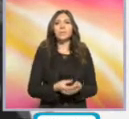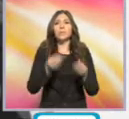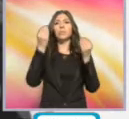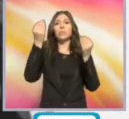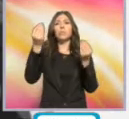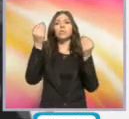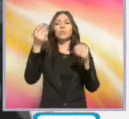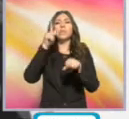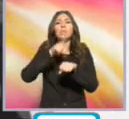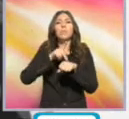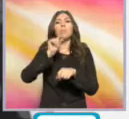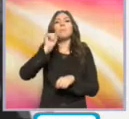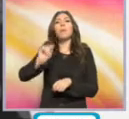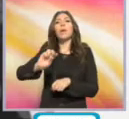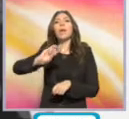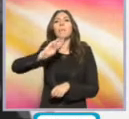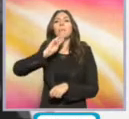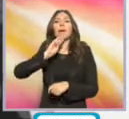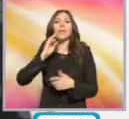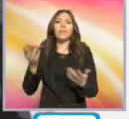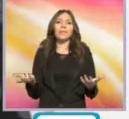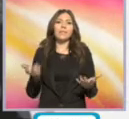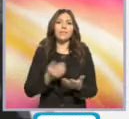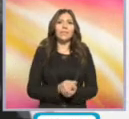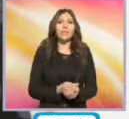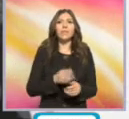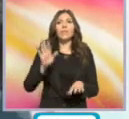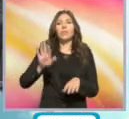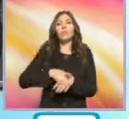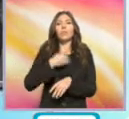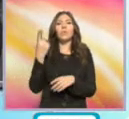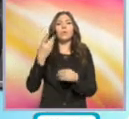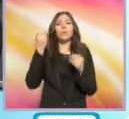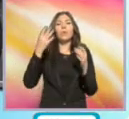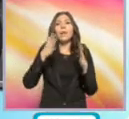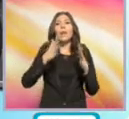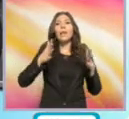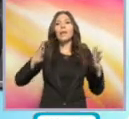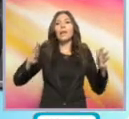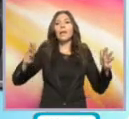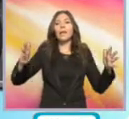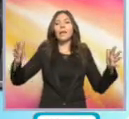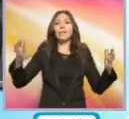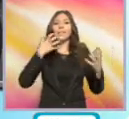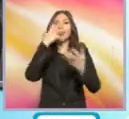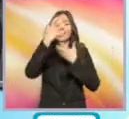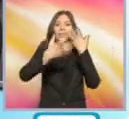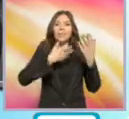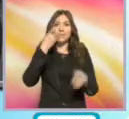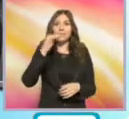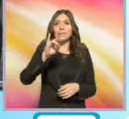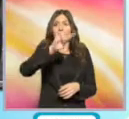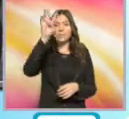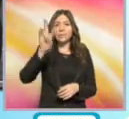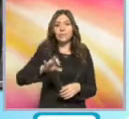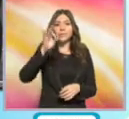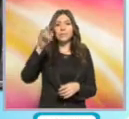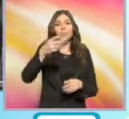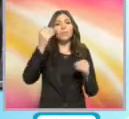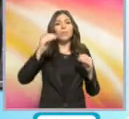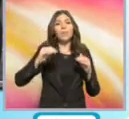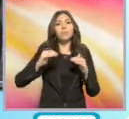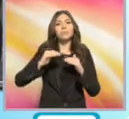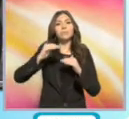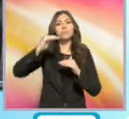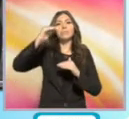piedra y poca madre. Entonces, ¿En serio? Porque es muy grande, claro. Es que es muy grande, es una pared muy grande, es Sí. una torre muy alta